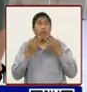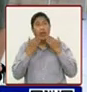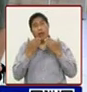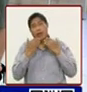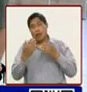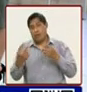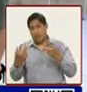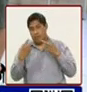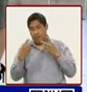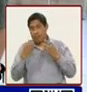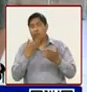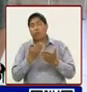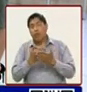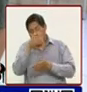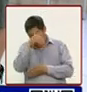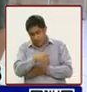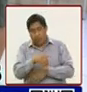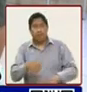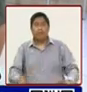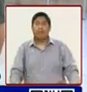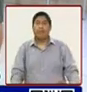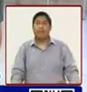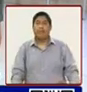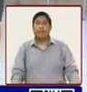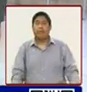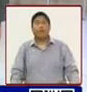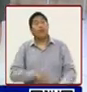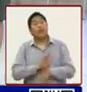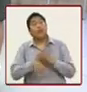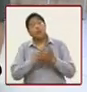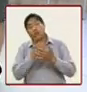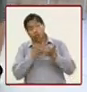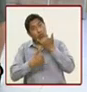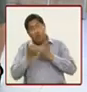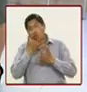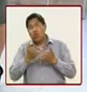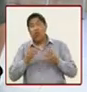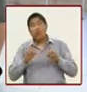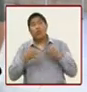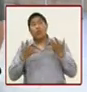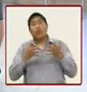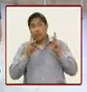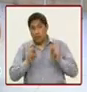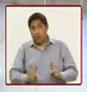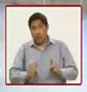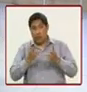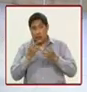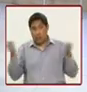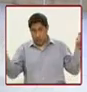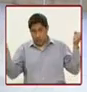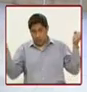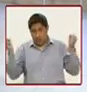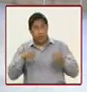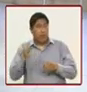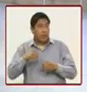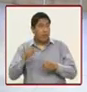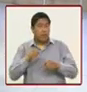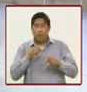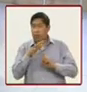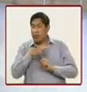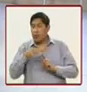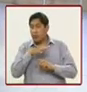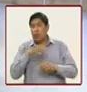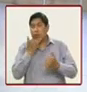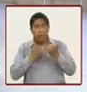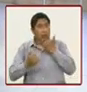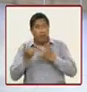entrevista. Buenas noches. Gracias a usted, alcalde, sobre todo por ayudarnos a aclarar que no hay personas desaparecidas. Se temía, se hablaba de tres personas